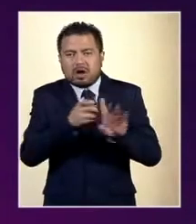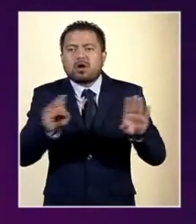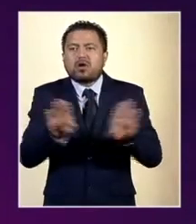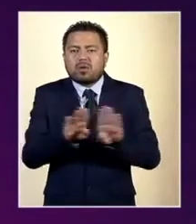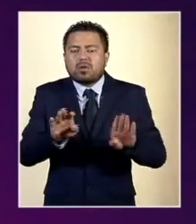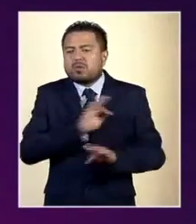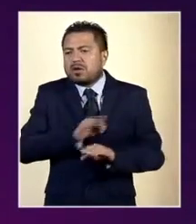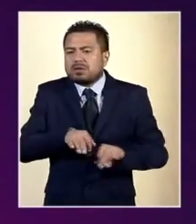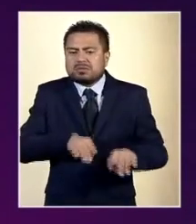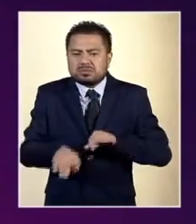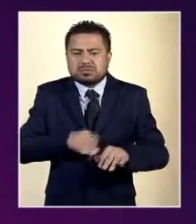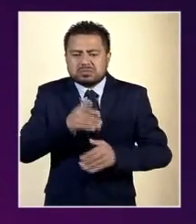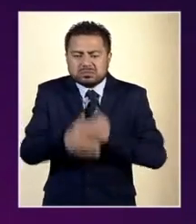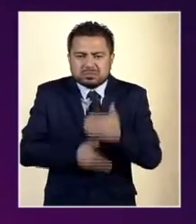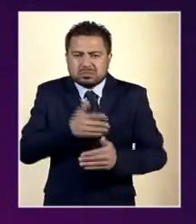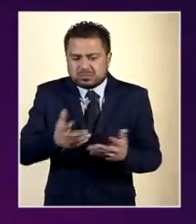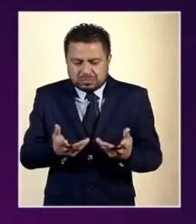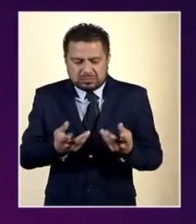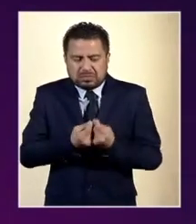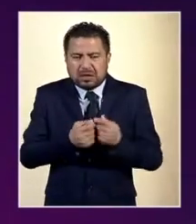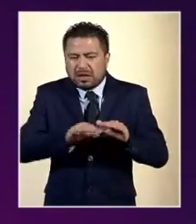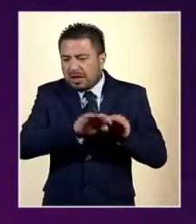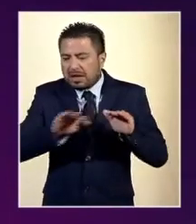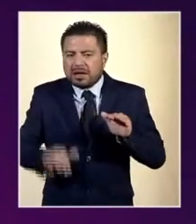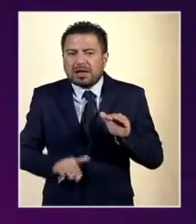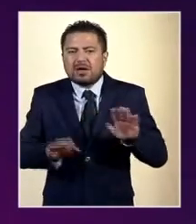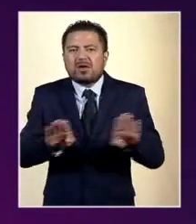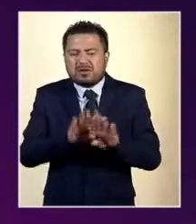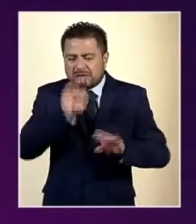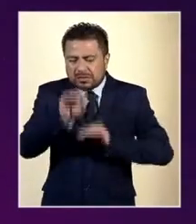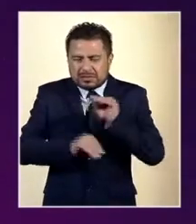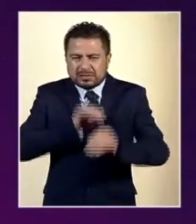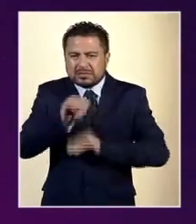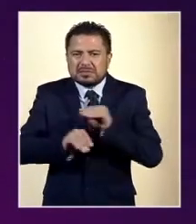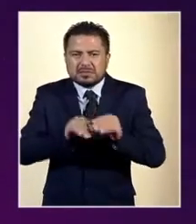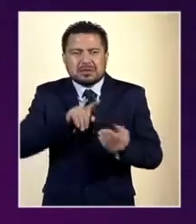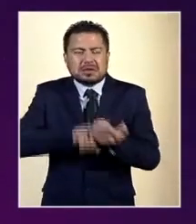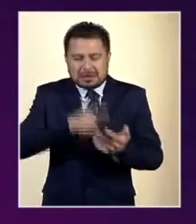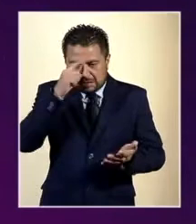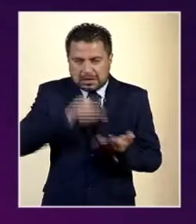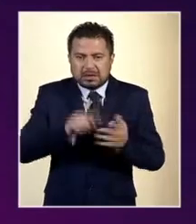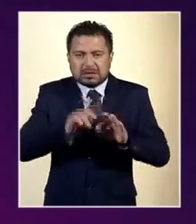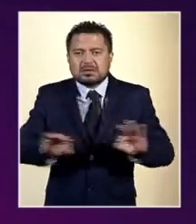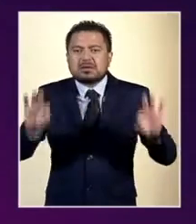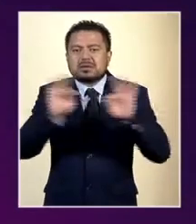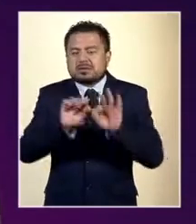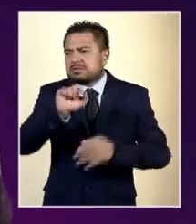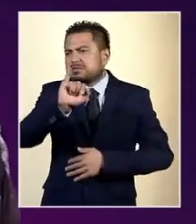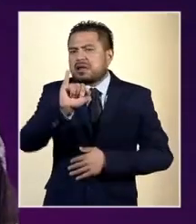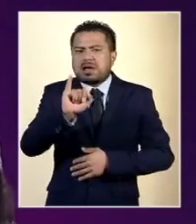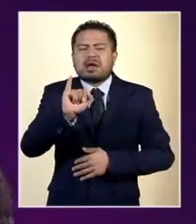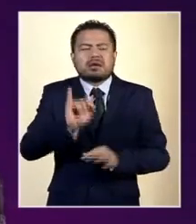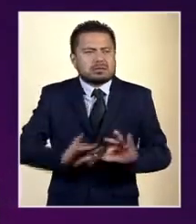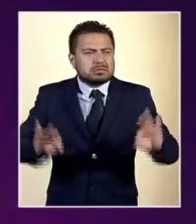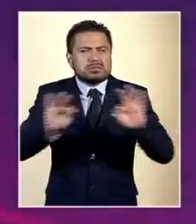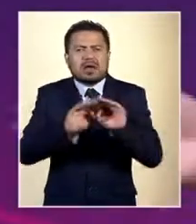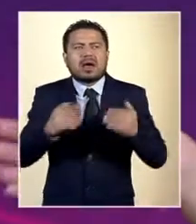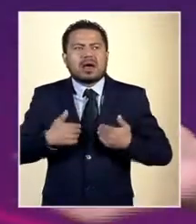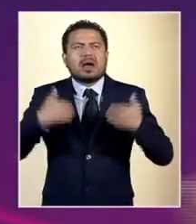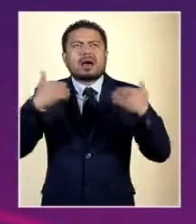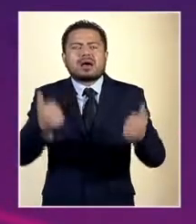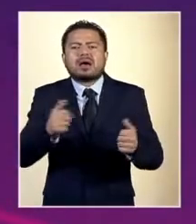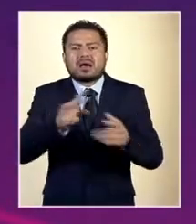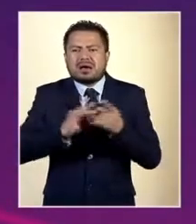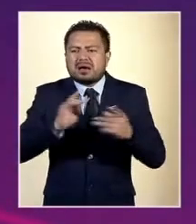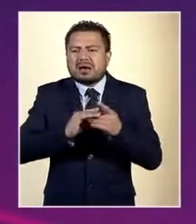cómo podemos trabajar con estas partes bajas, como de la estructura, pues creo que es importante. Sí, es fundamental entender lo